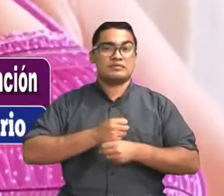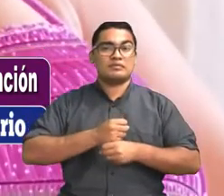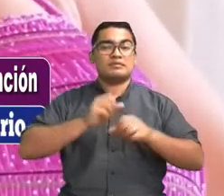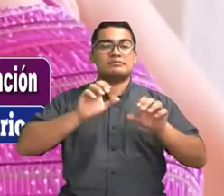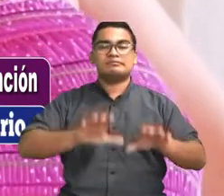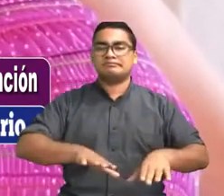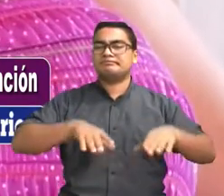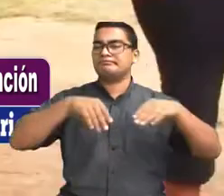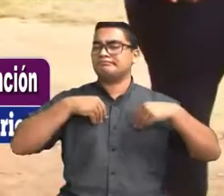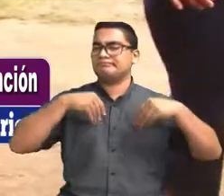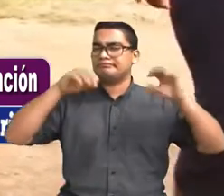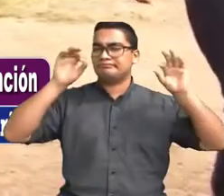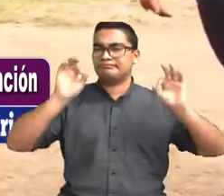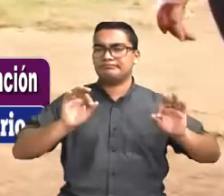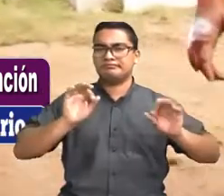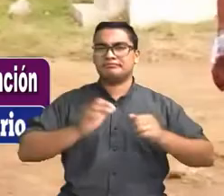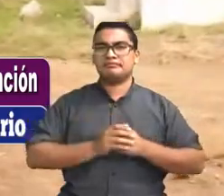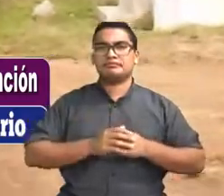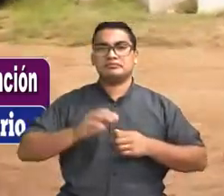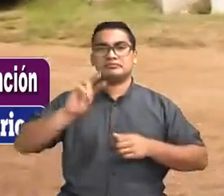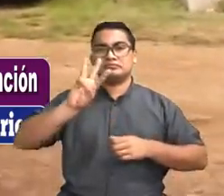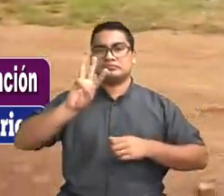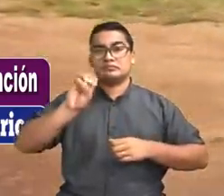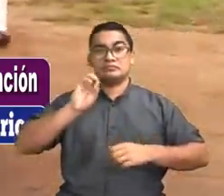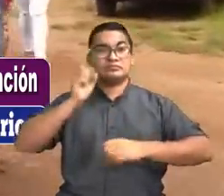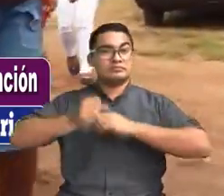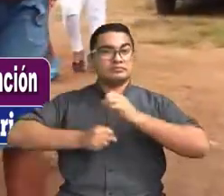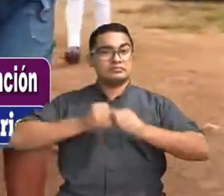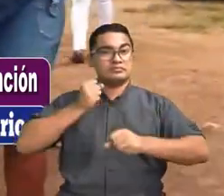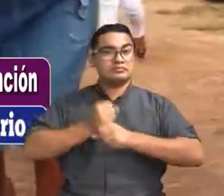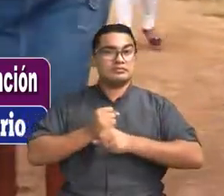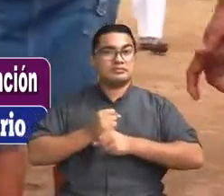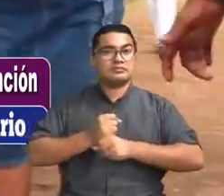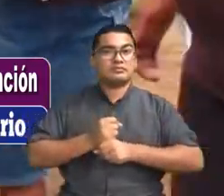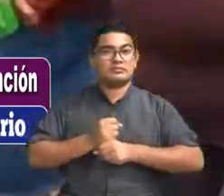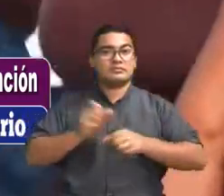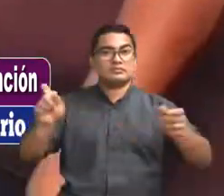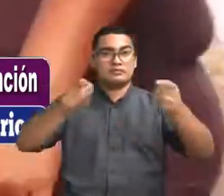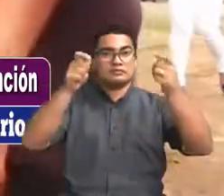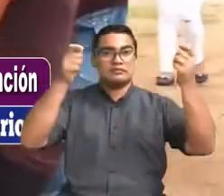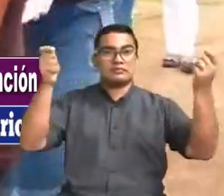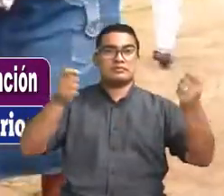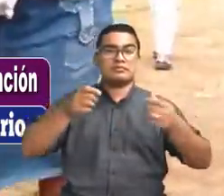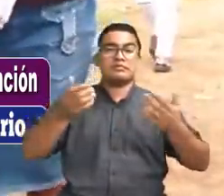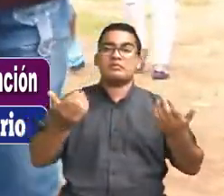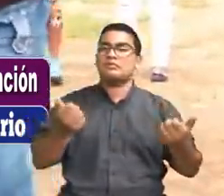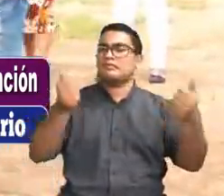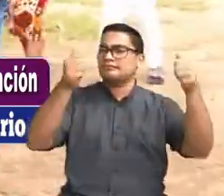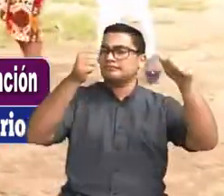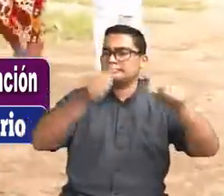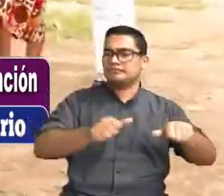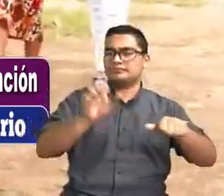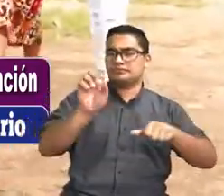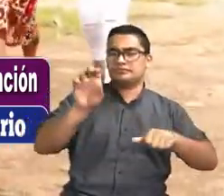asumir. A 30 años precisamente de la celebración de la aprobación del convenio sobre los derechos de